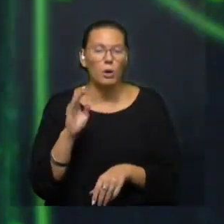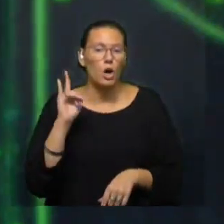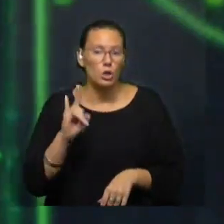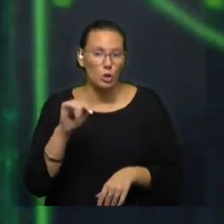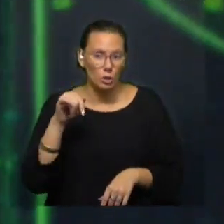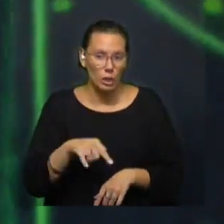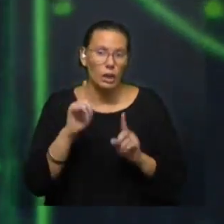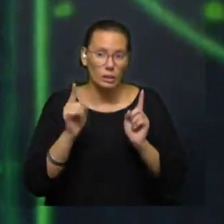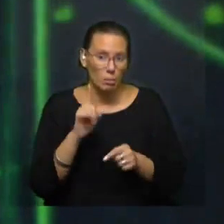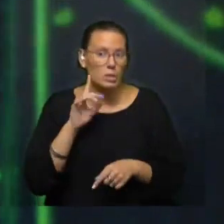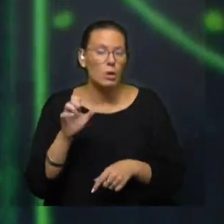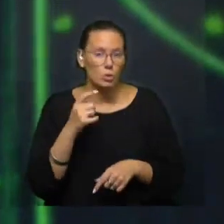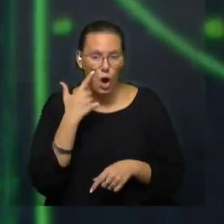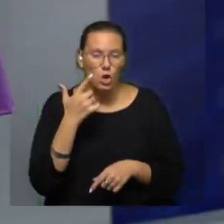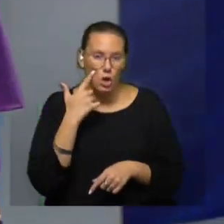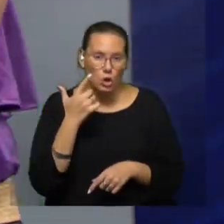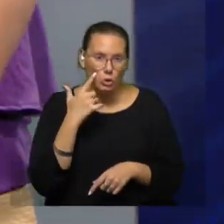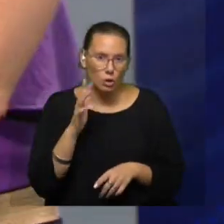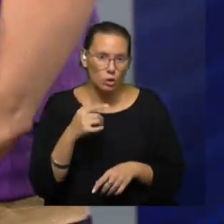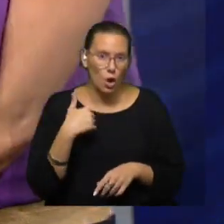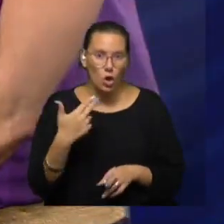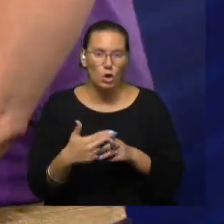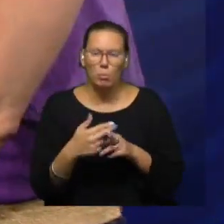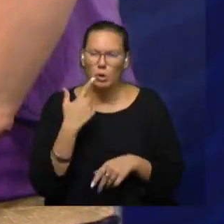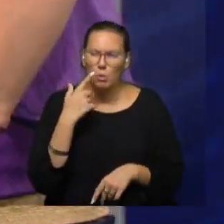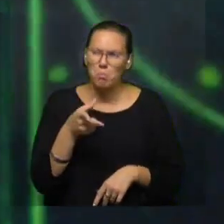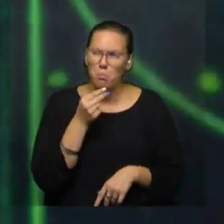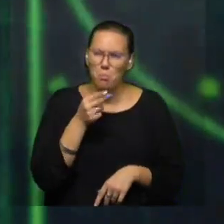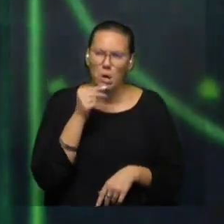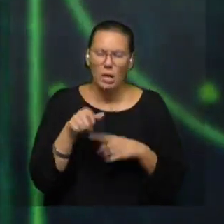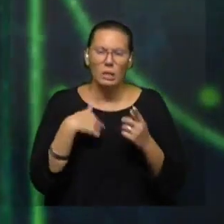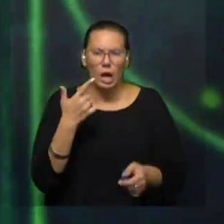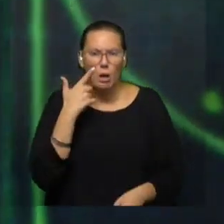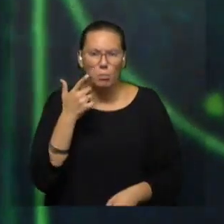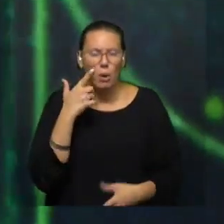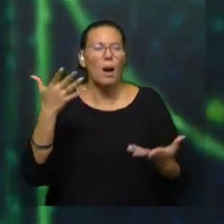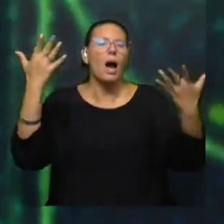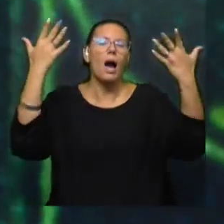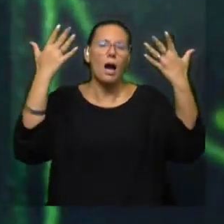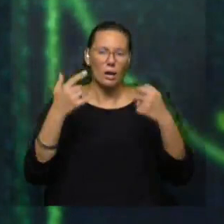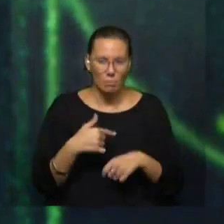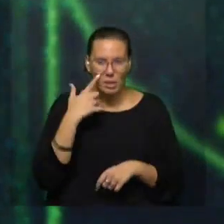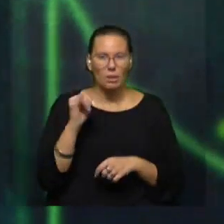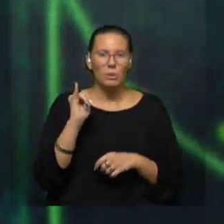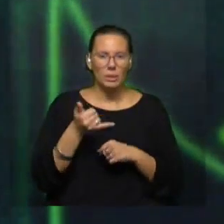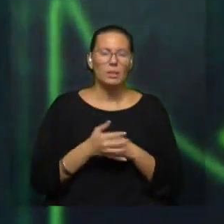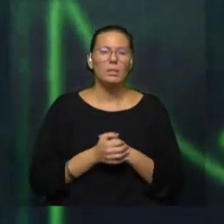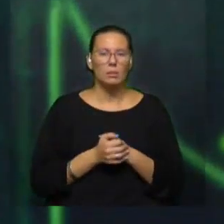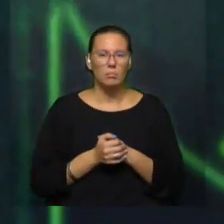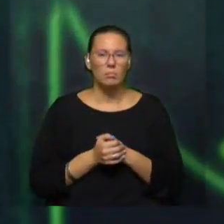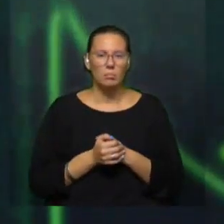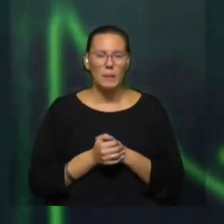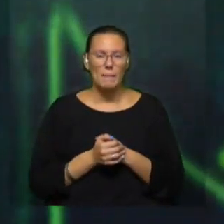fue tremendo hit, aparte. Y acá sí, fue... Sí, la verdad que el nombre no me daba cuenta hasta que me hiciste la prueba. Dije, divino.